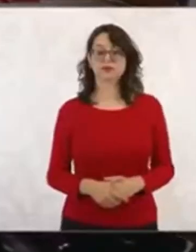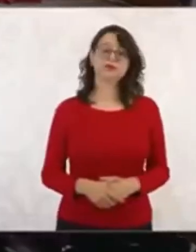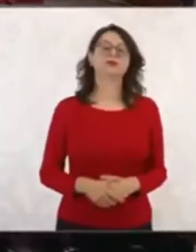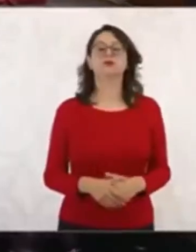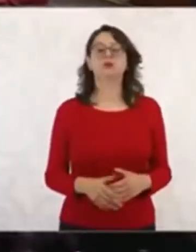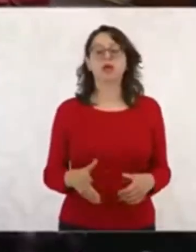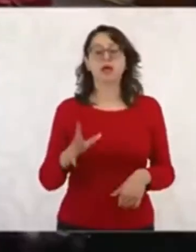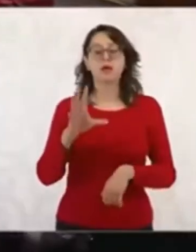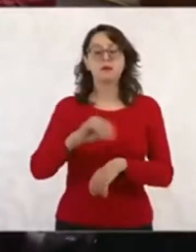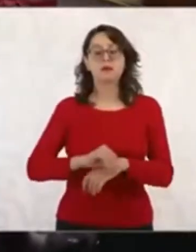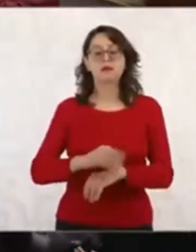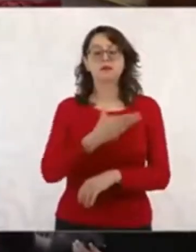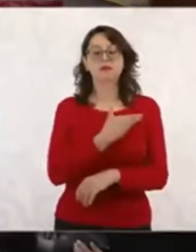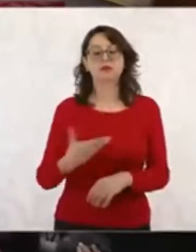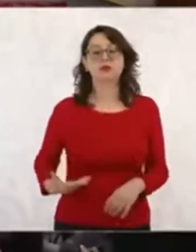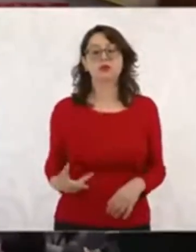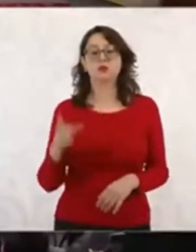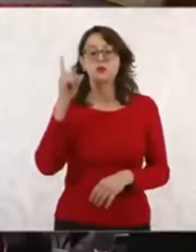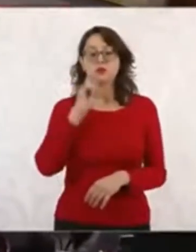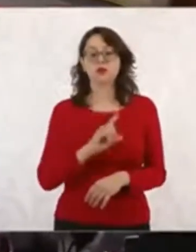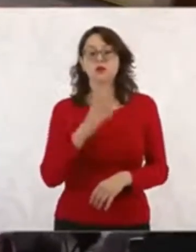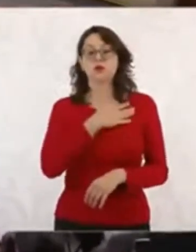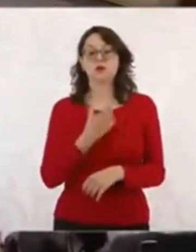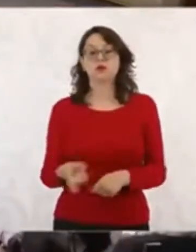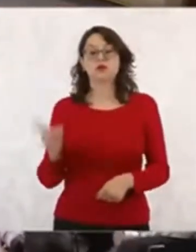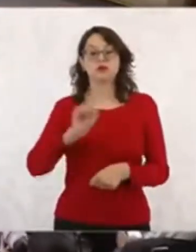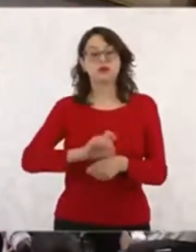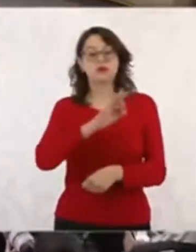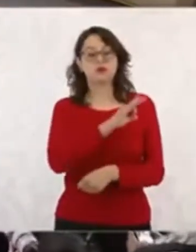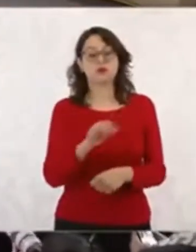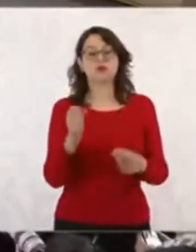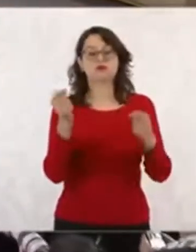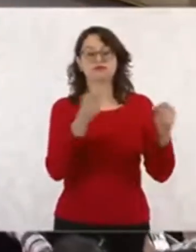Si pueden poner la presentación, por favor.